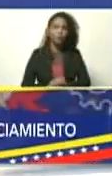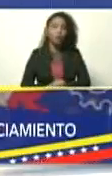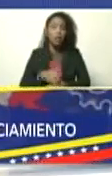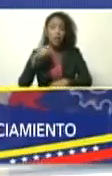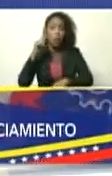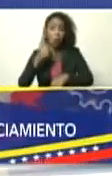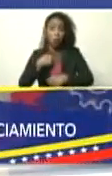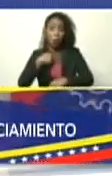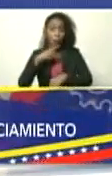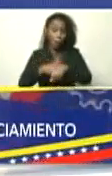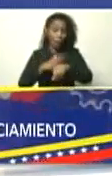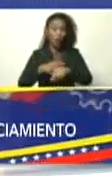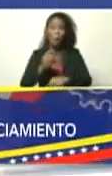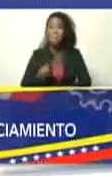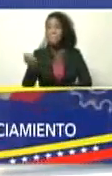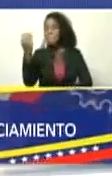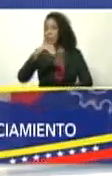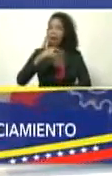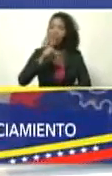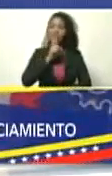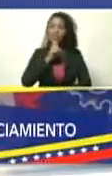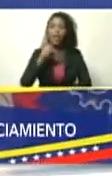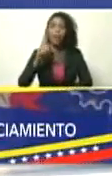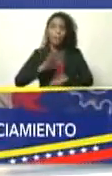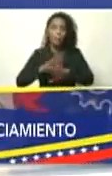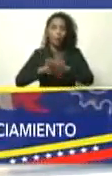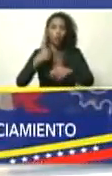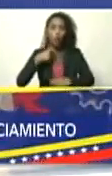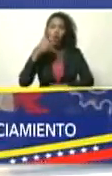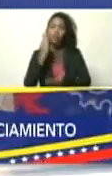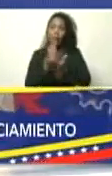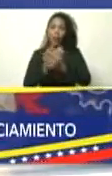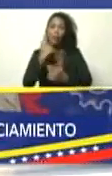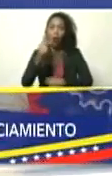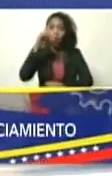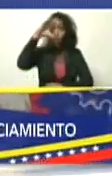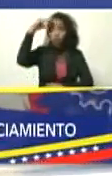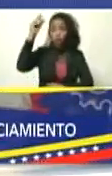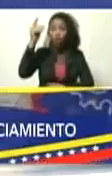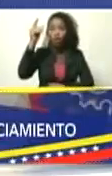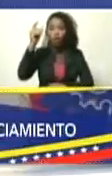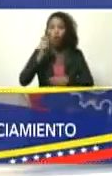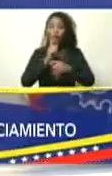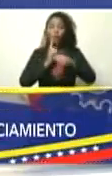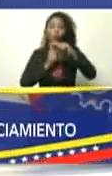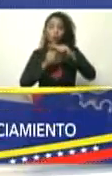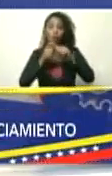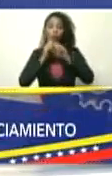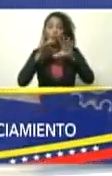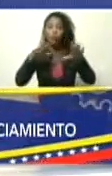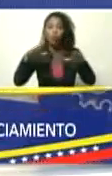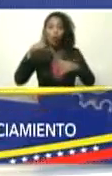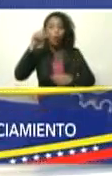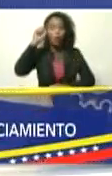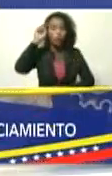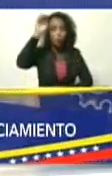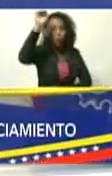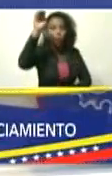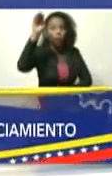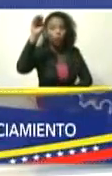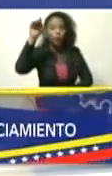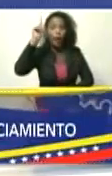más difíciles que hemos pasado siempre he dicho, Dios proveerá. Y aquí estamos, Dios ha proveído